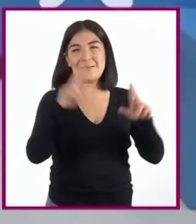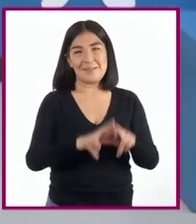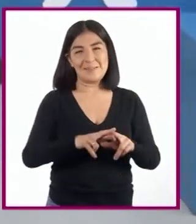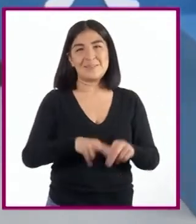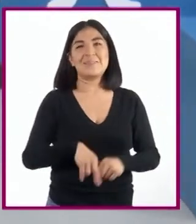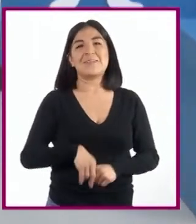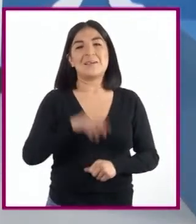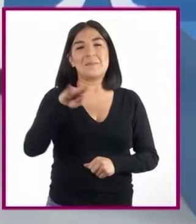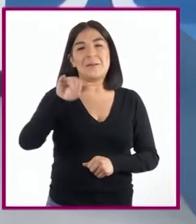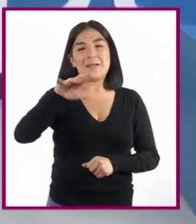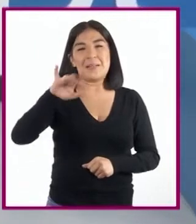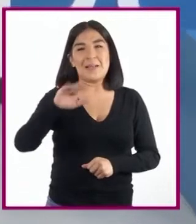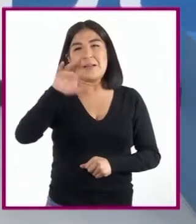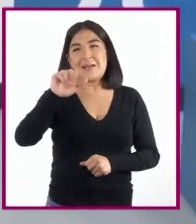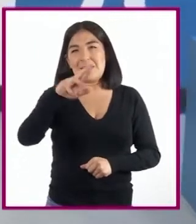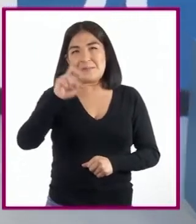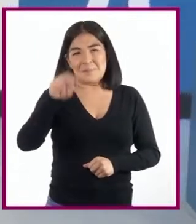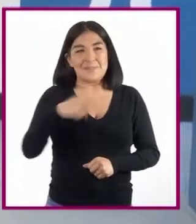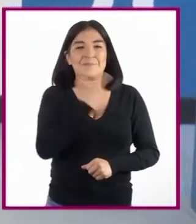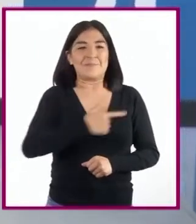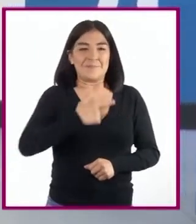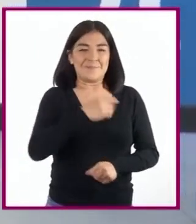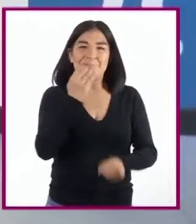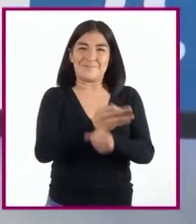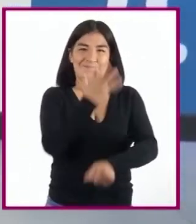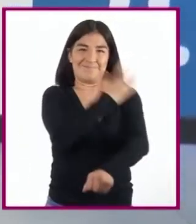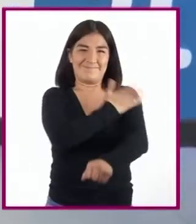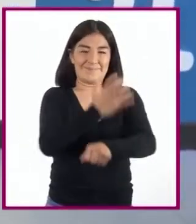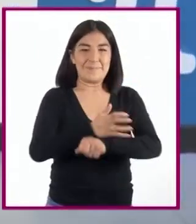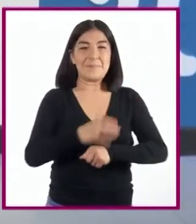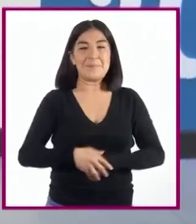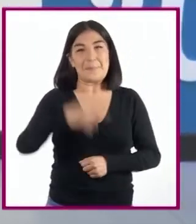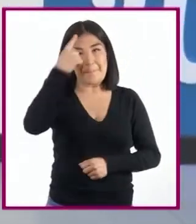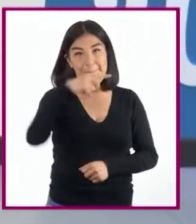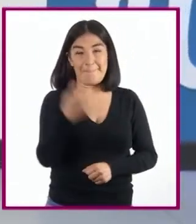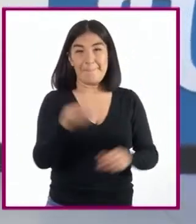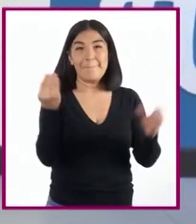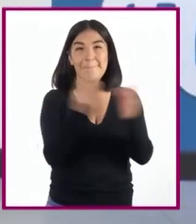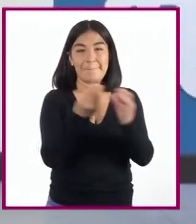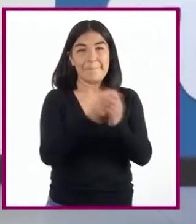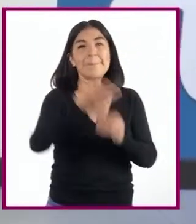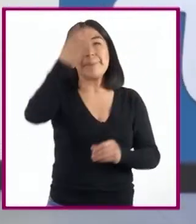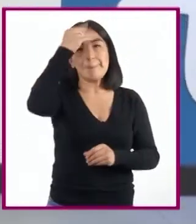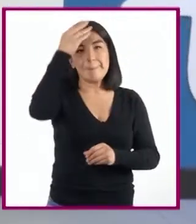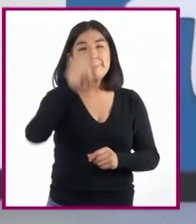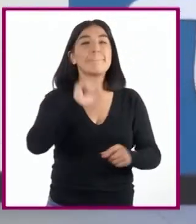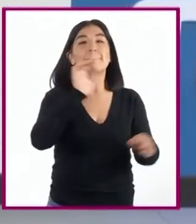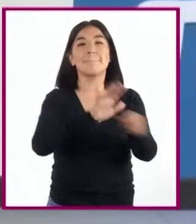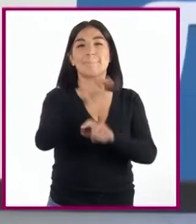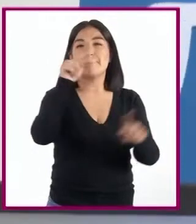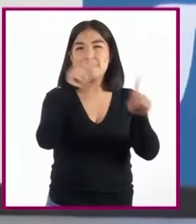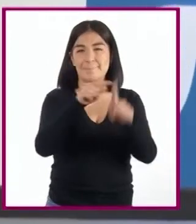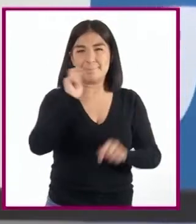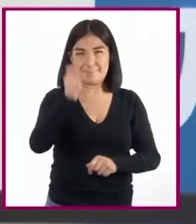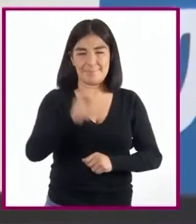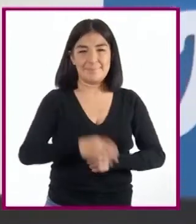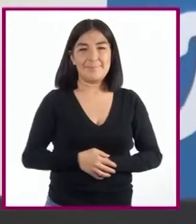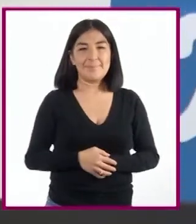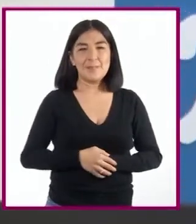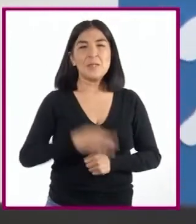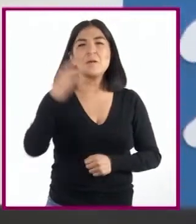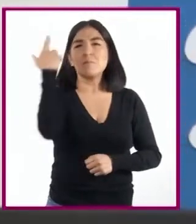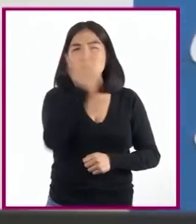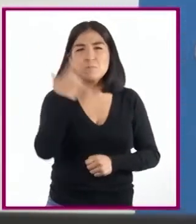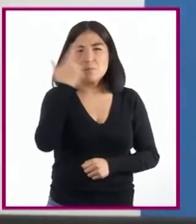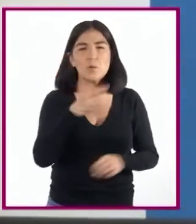Carmen Reyes Alberto. Es un gusto que nos acompañe. Para esta sesión, el aprendizaje esperado es: analiza